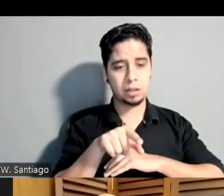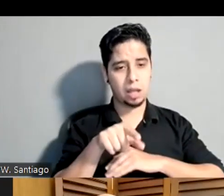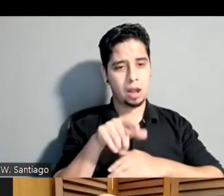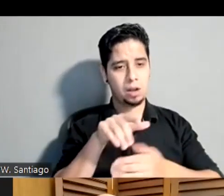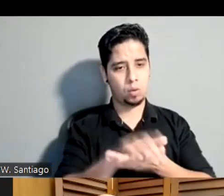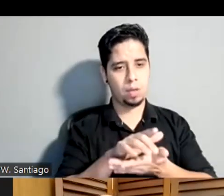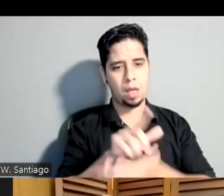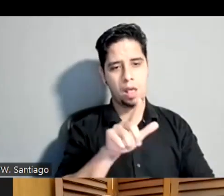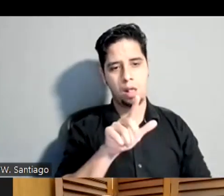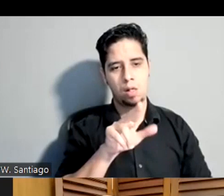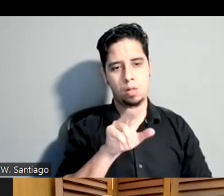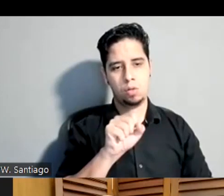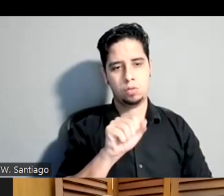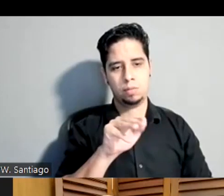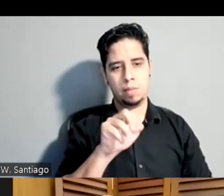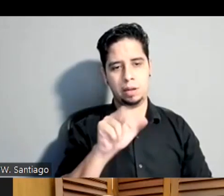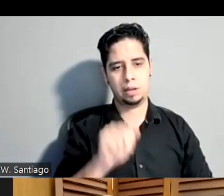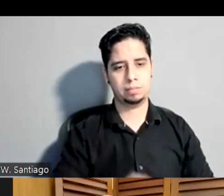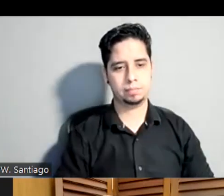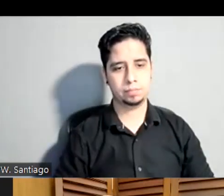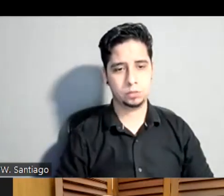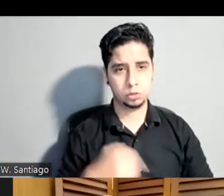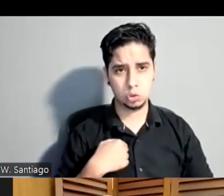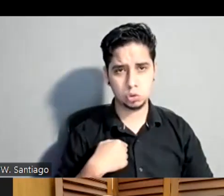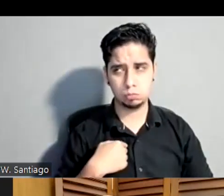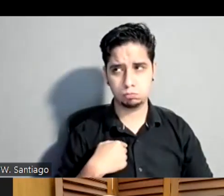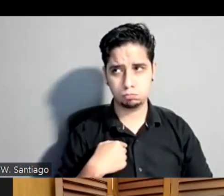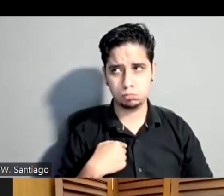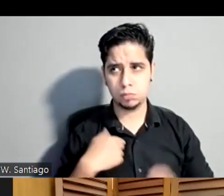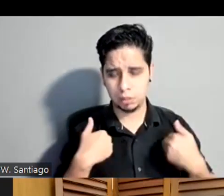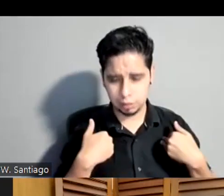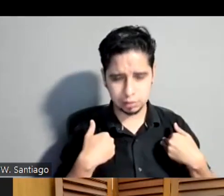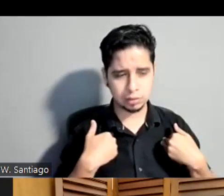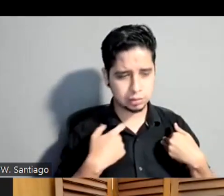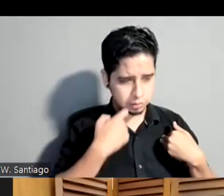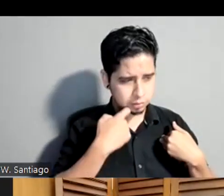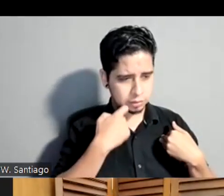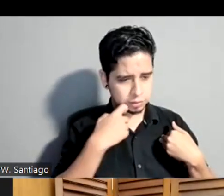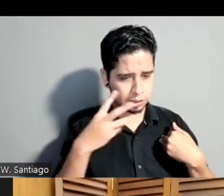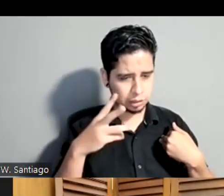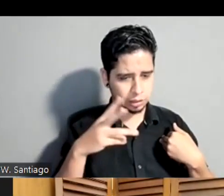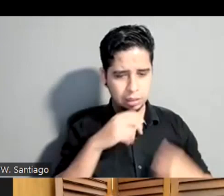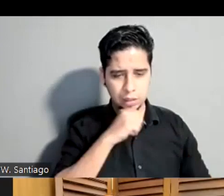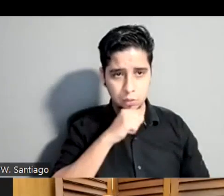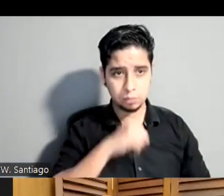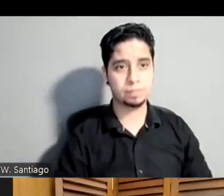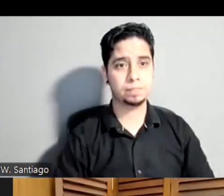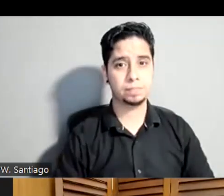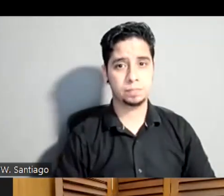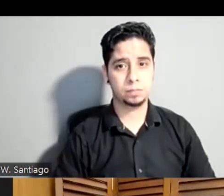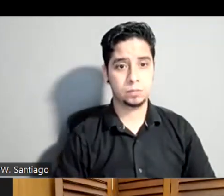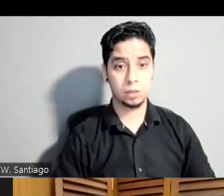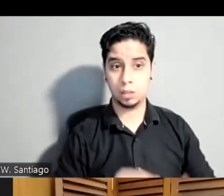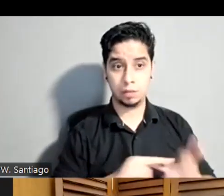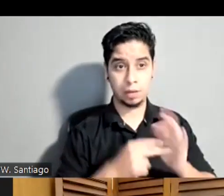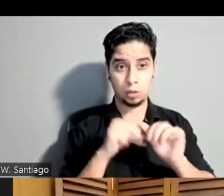de Germán? Acababa de cumplir 16 años. Oh, bueno. Pero o sea que te